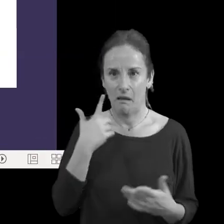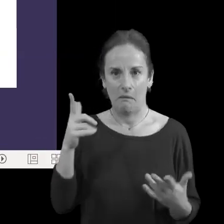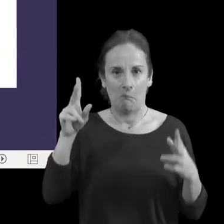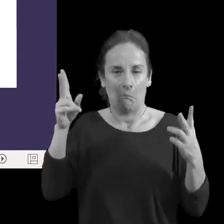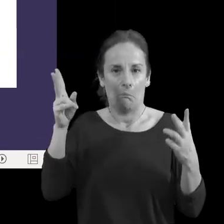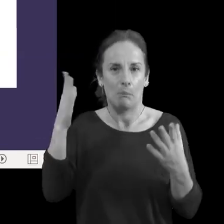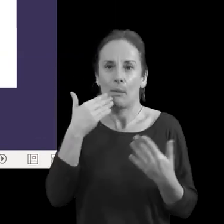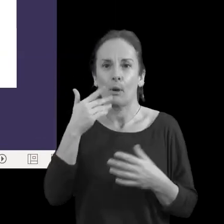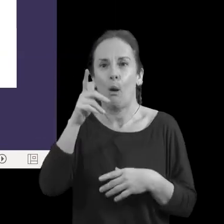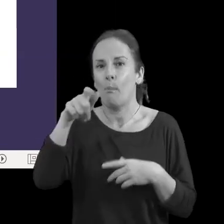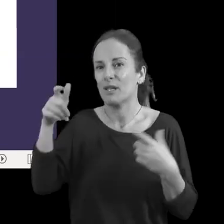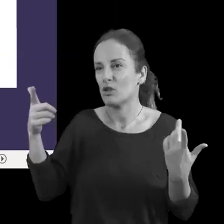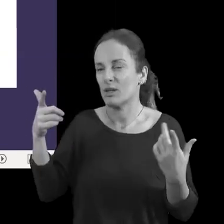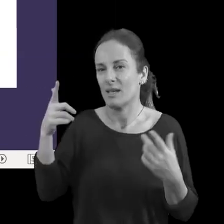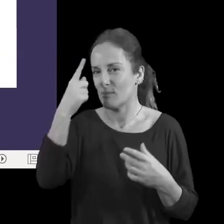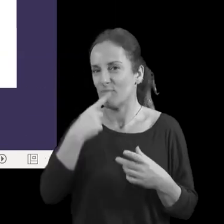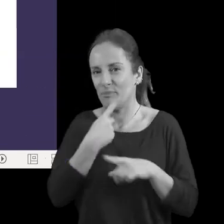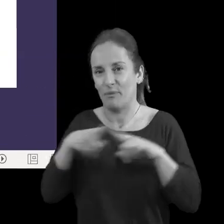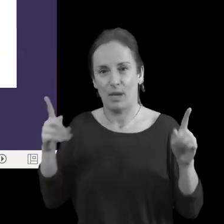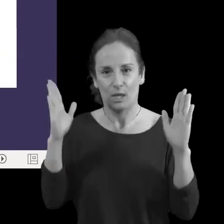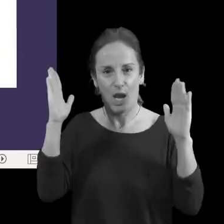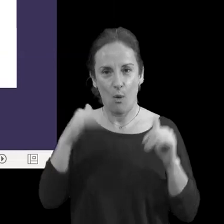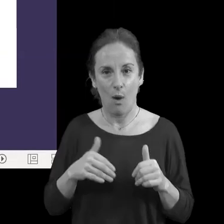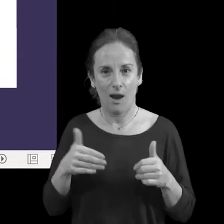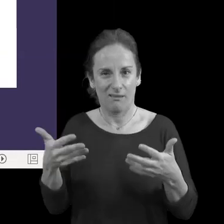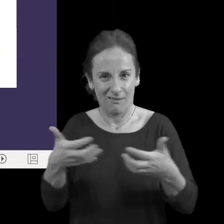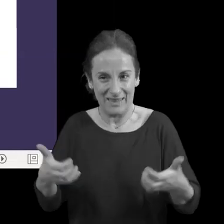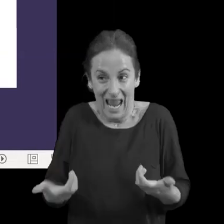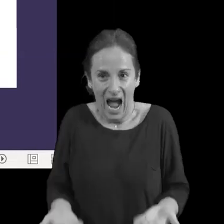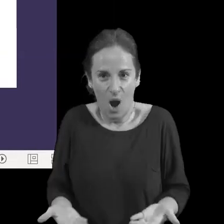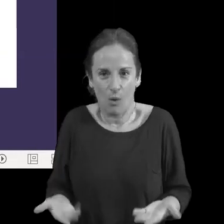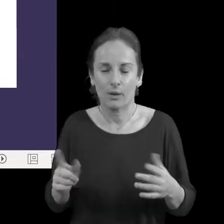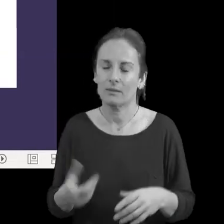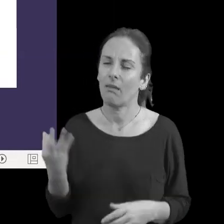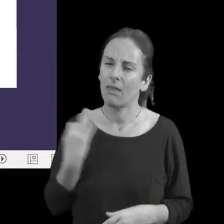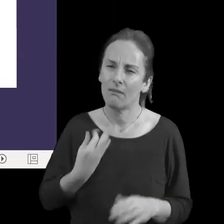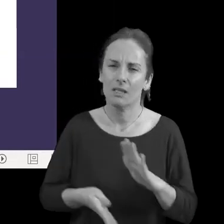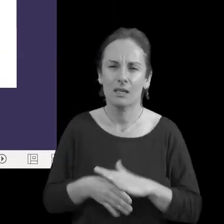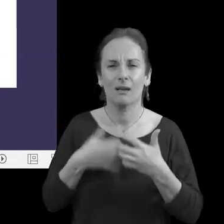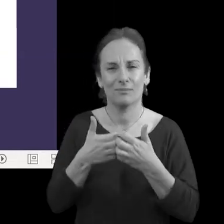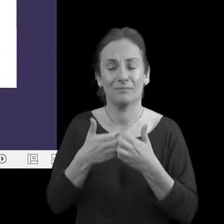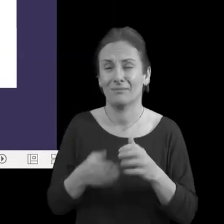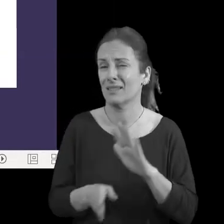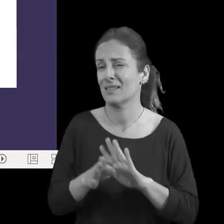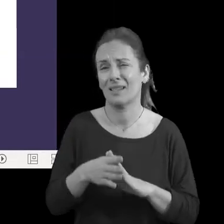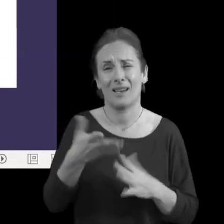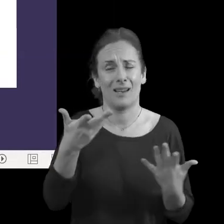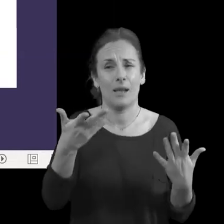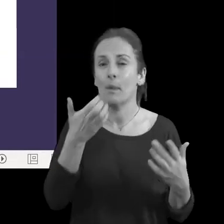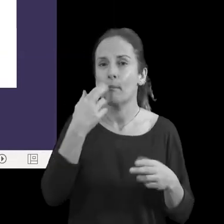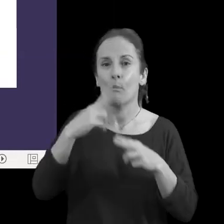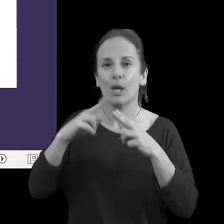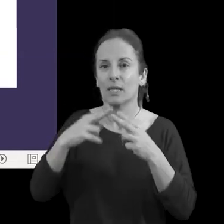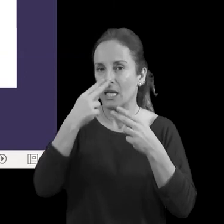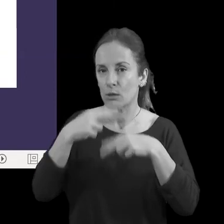etcétera, ¿no? Entonces creo que por ahí tenemos que seguir incidiendo, ¿no? Creo que seguimos todavía bastante invisibles en las políticas públicas,